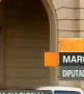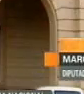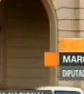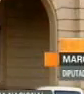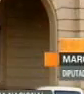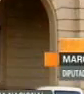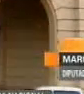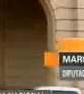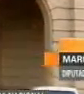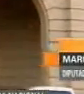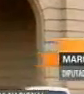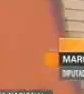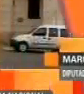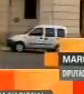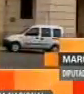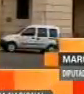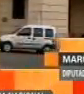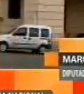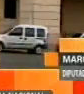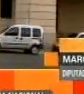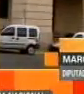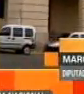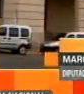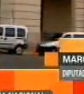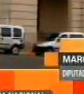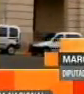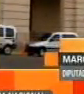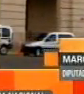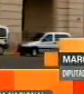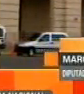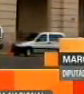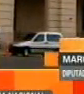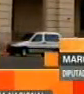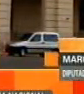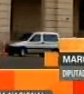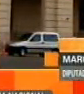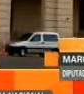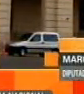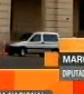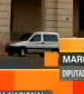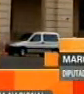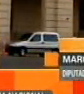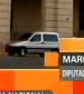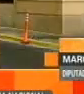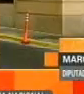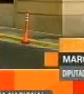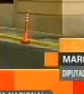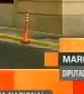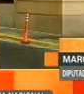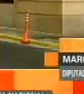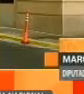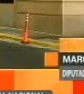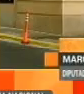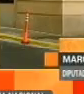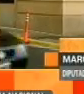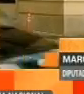eso reconfigura el esquema de inteligencia a nivel presidencial, porque eso es lo que le daba a la CIDE, digamos, o a la Secretaría